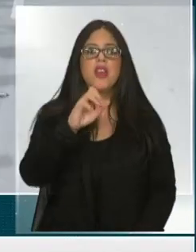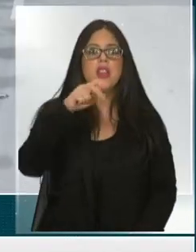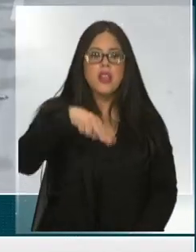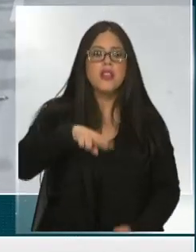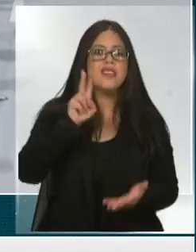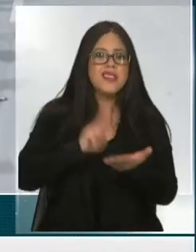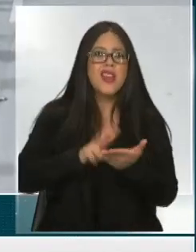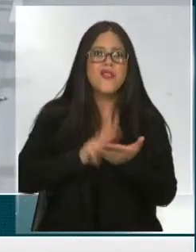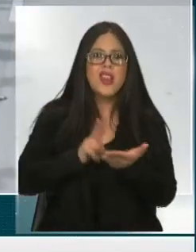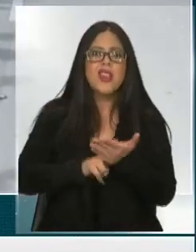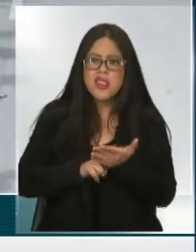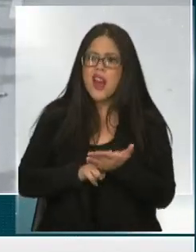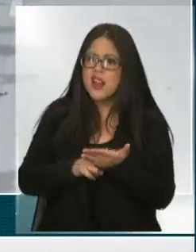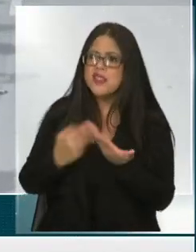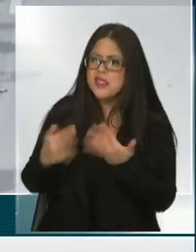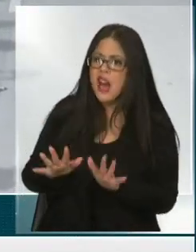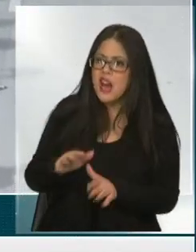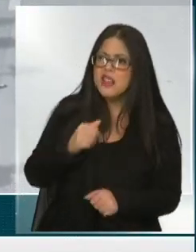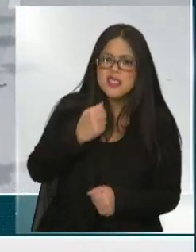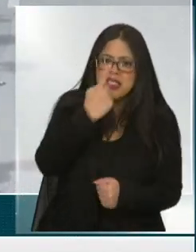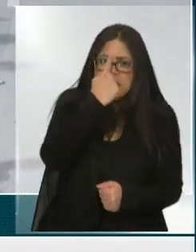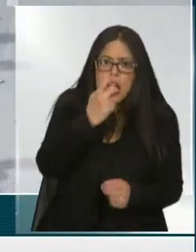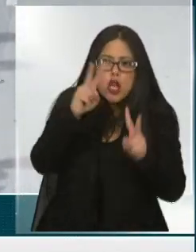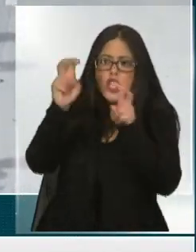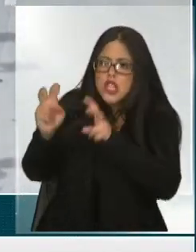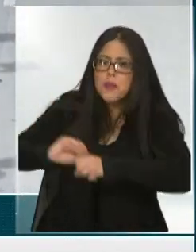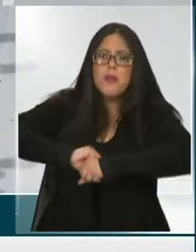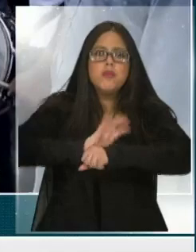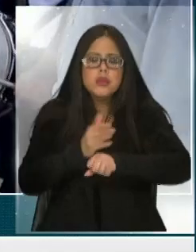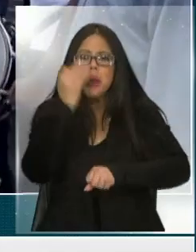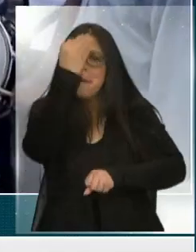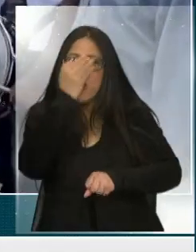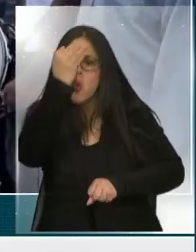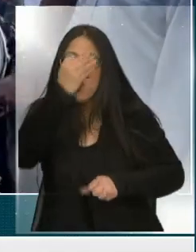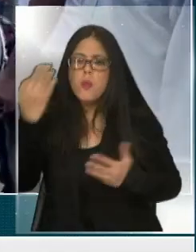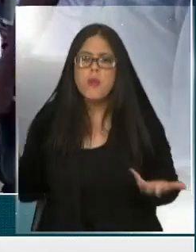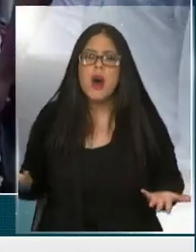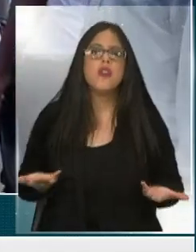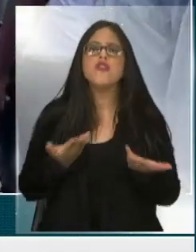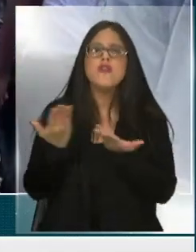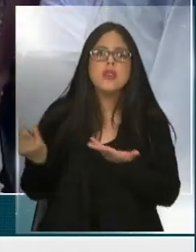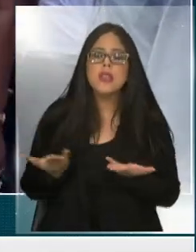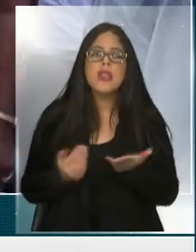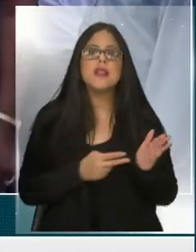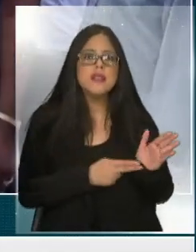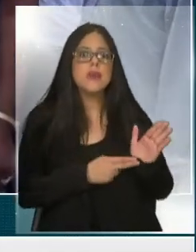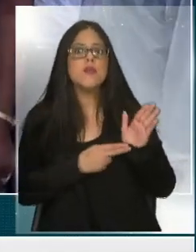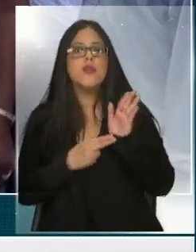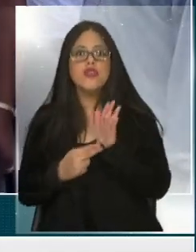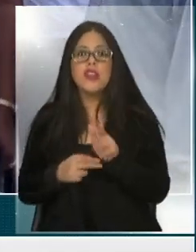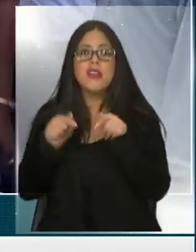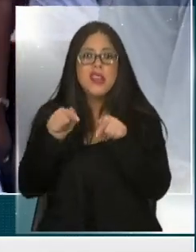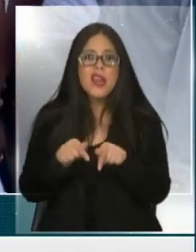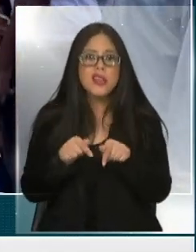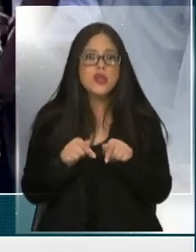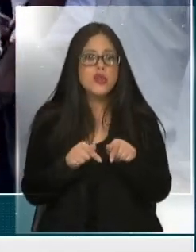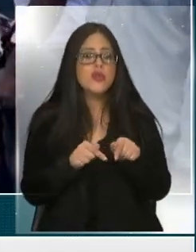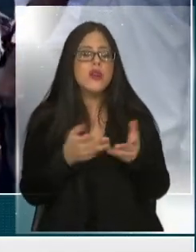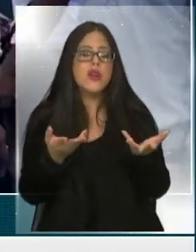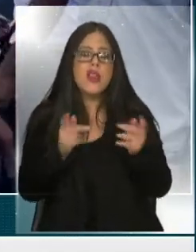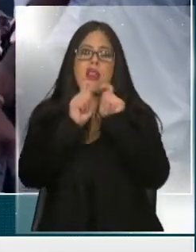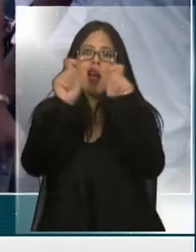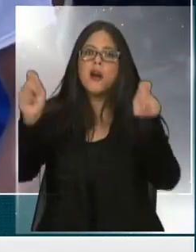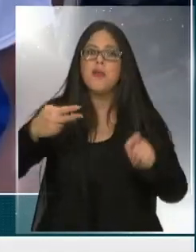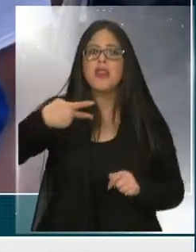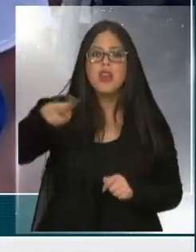serio la pandemia. El demócrata, por cierto, que se ha preocupado de destacar esto en su campaña. Y